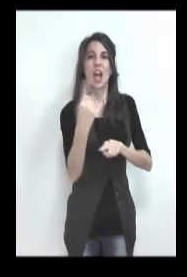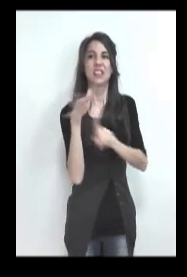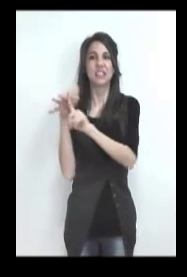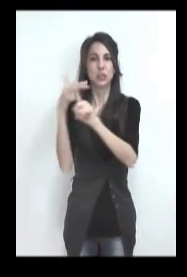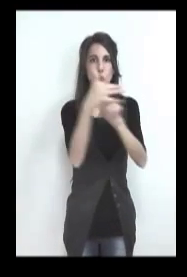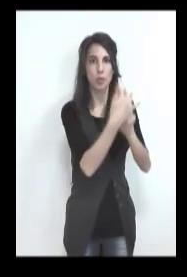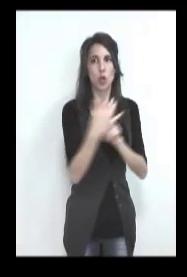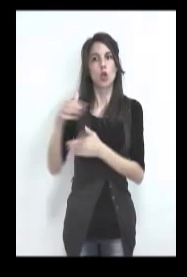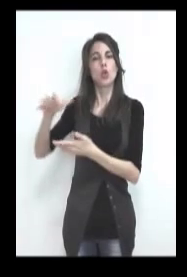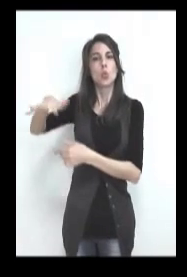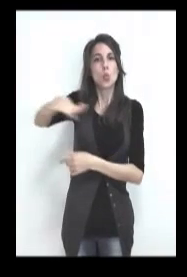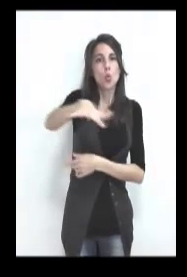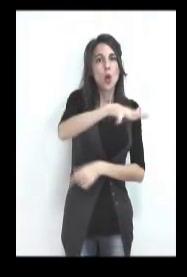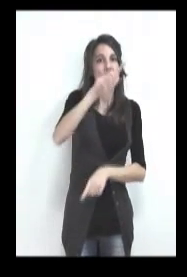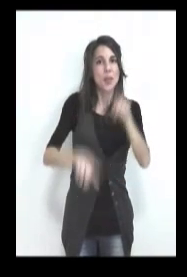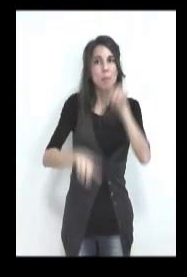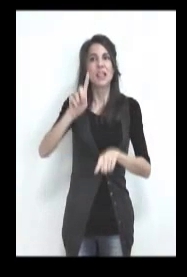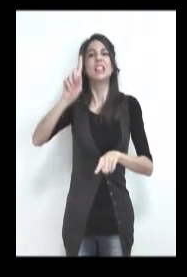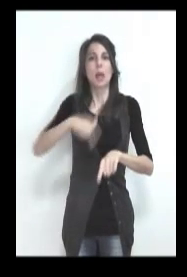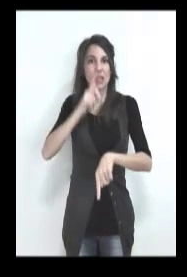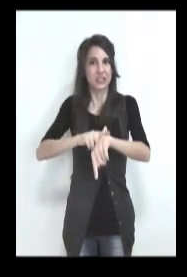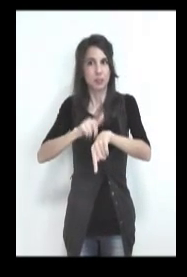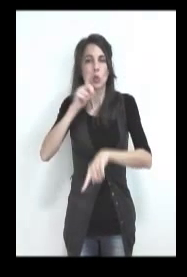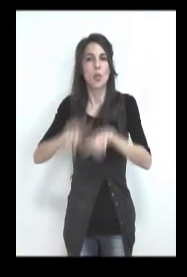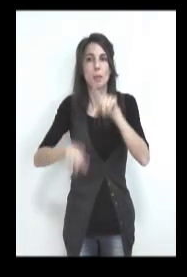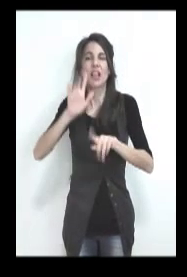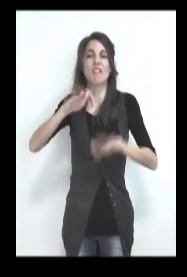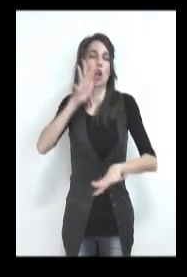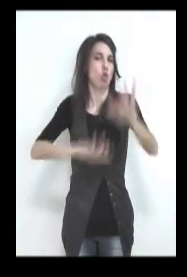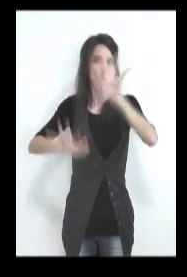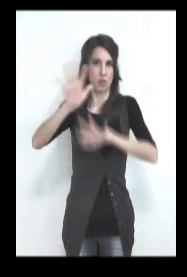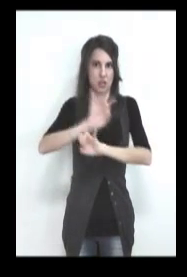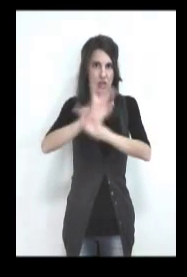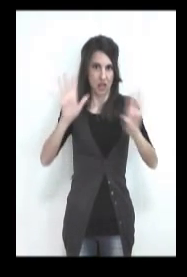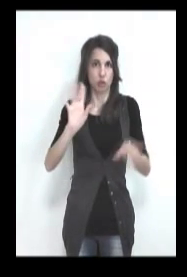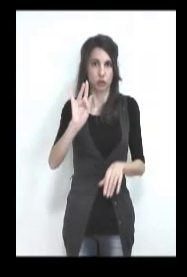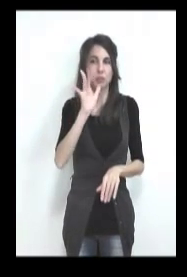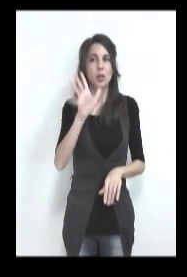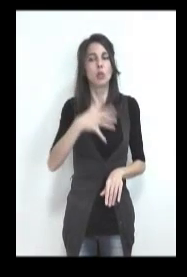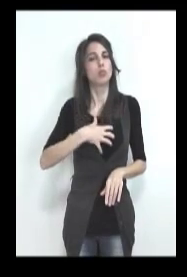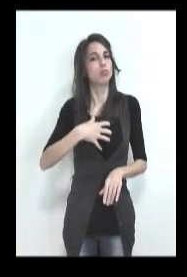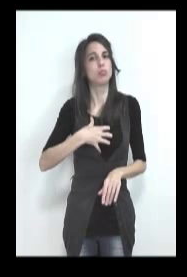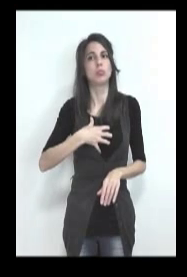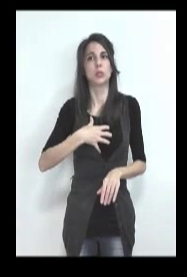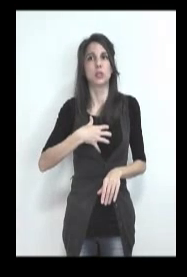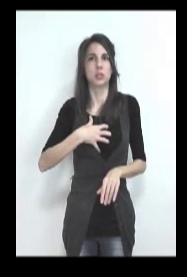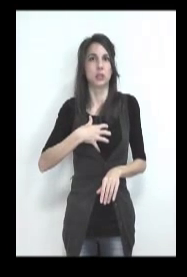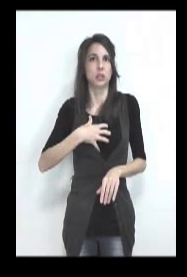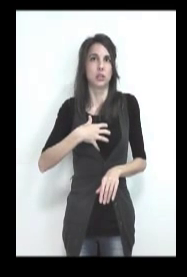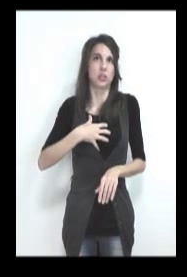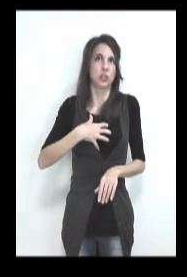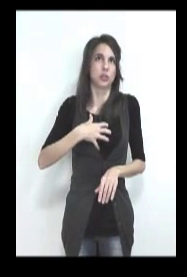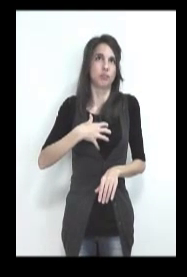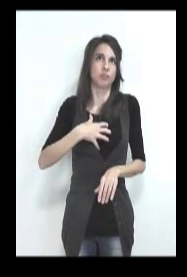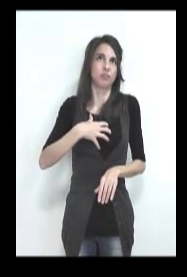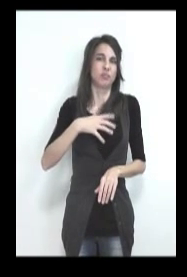circunstancia, que además esas circunstancias son variables en el tiempo, con lo cual ya encima la cosa se complica más, ¿no? Pero no podemos, y es un error que se ha, no